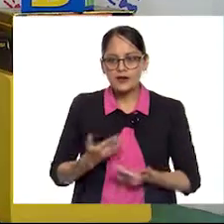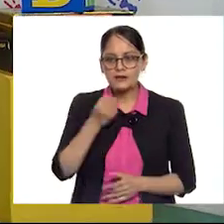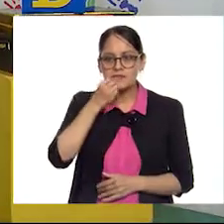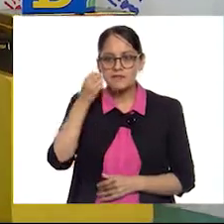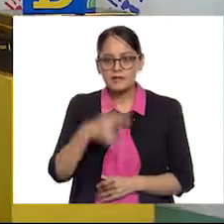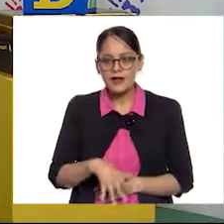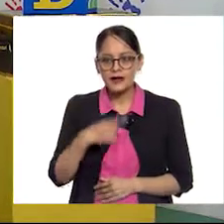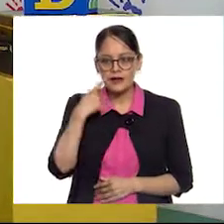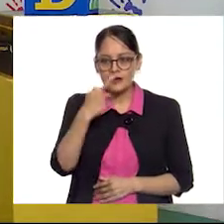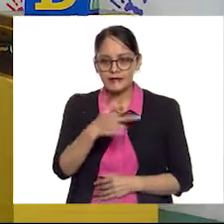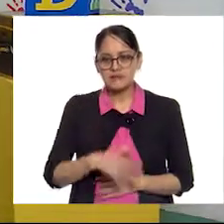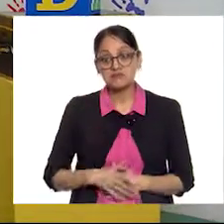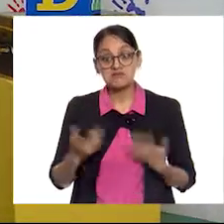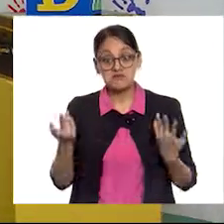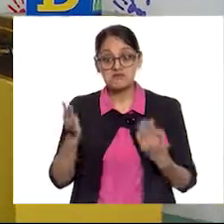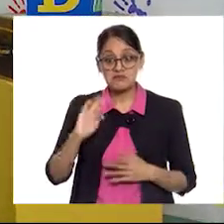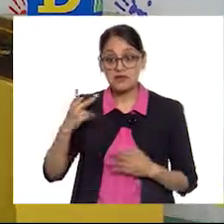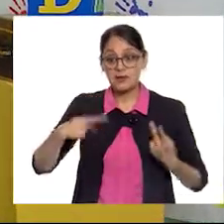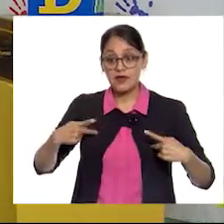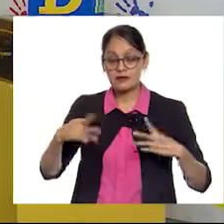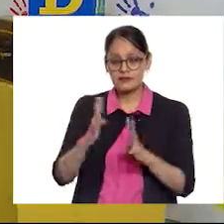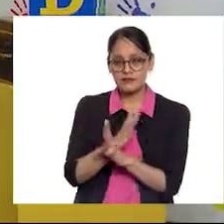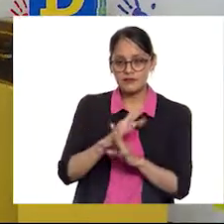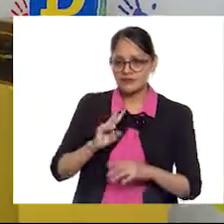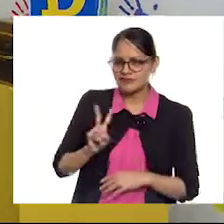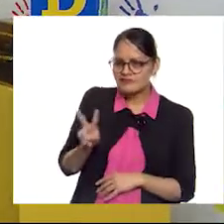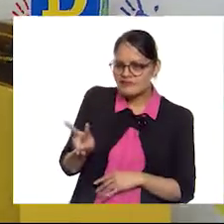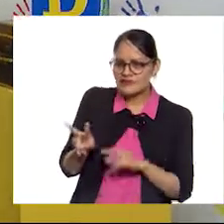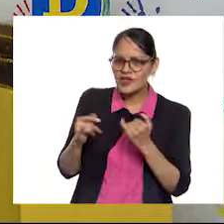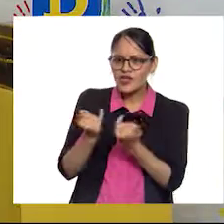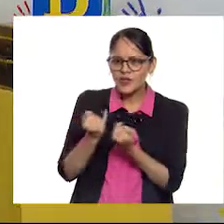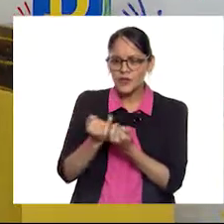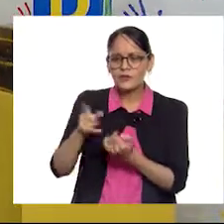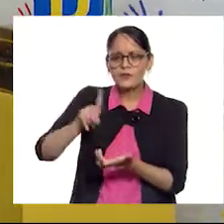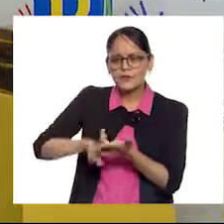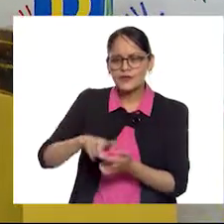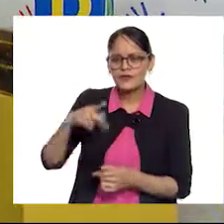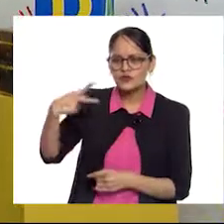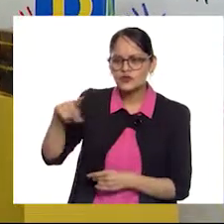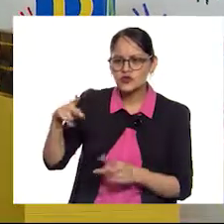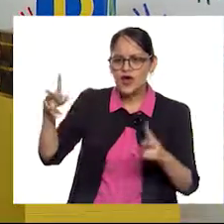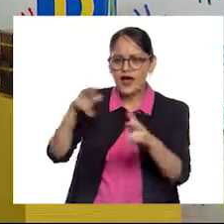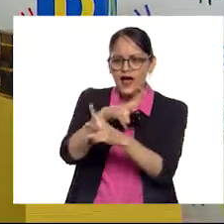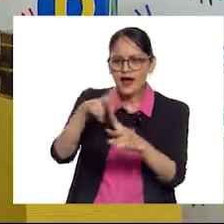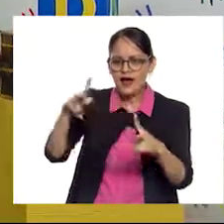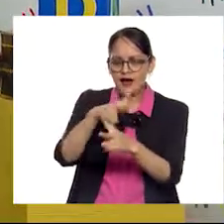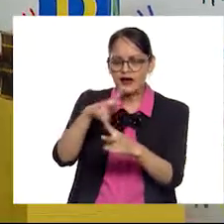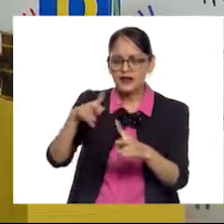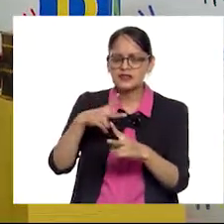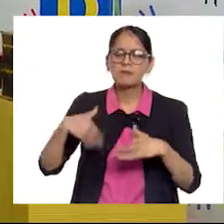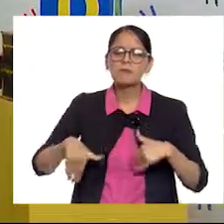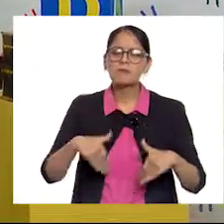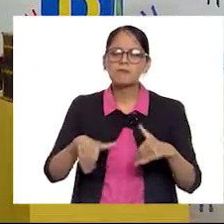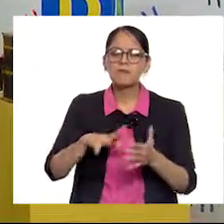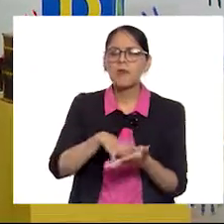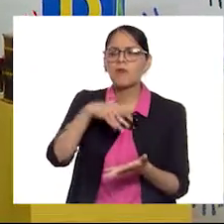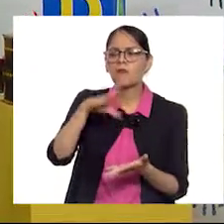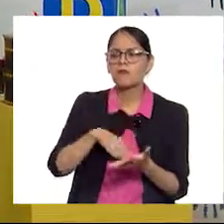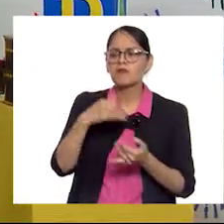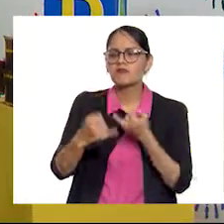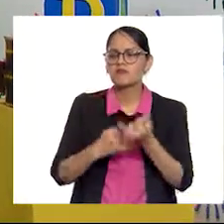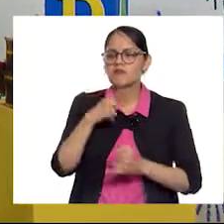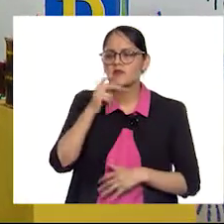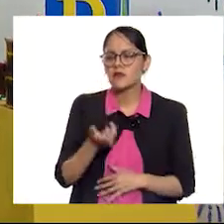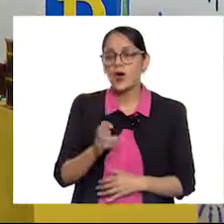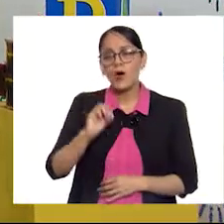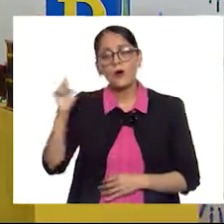Cierto. Y a lo mejor las personas que iban pasando no se pudieron percatar también, ¿no? De la sensación del aire o de que podían jugar con la arena. O incluso